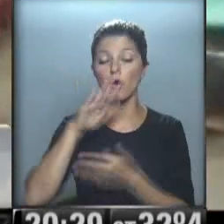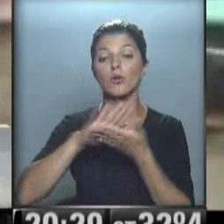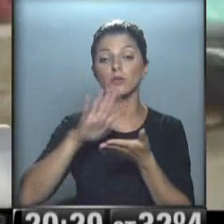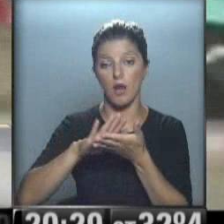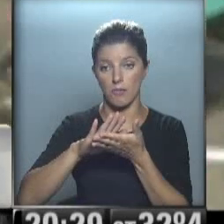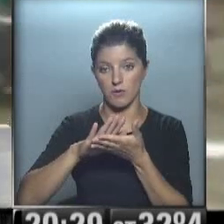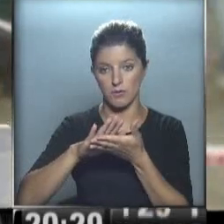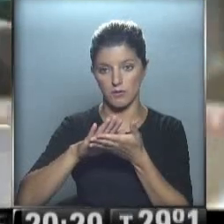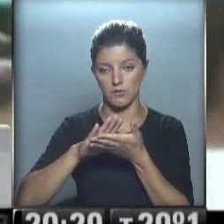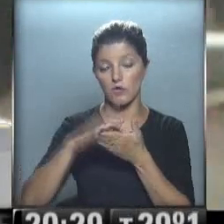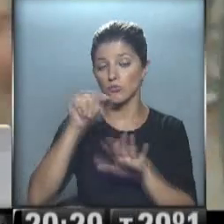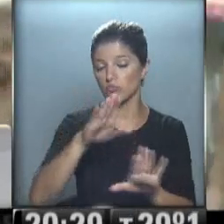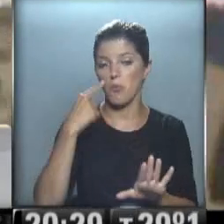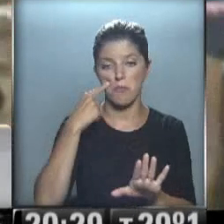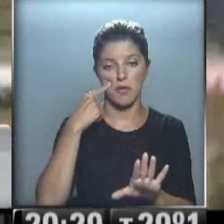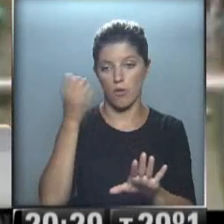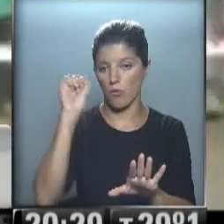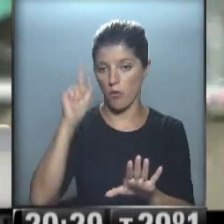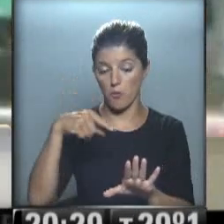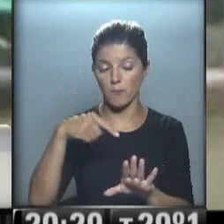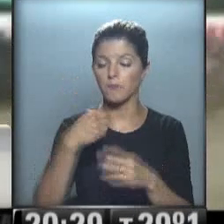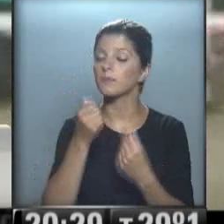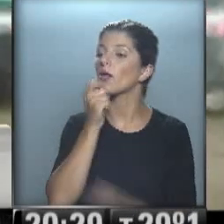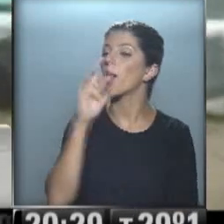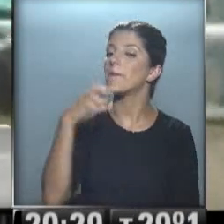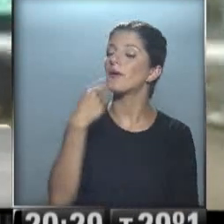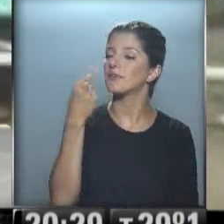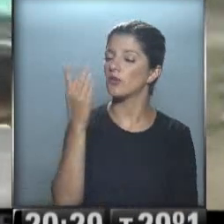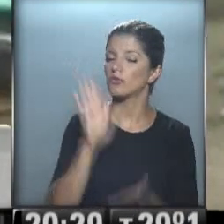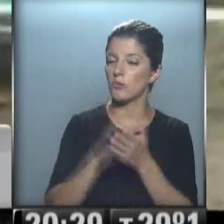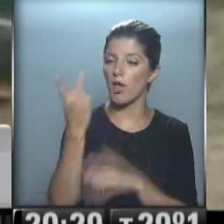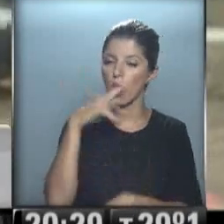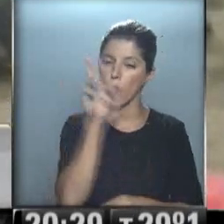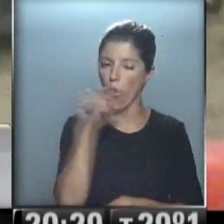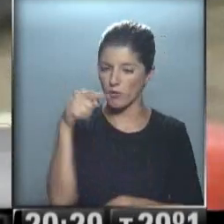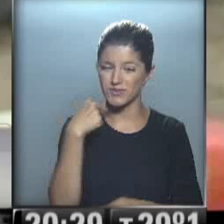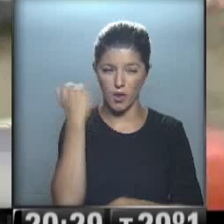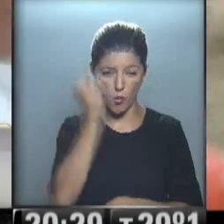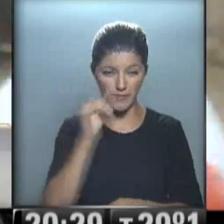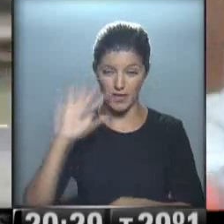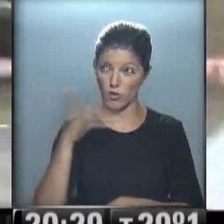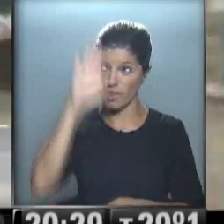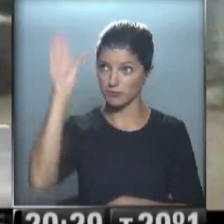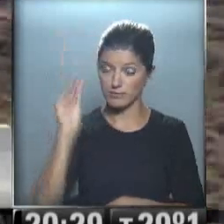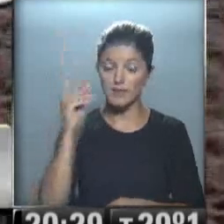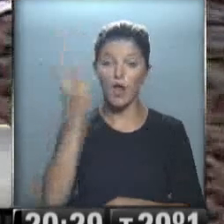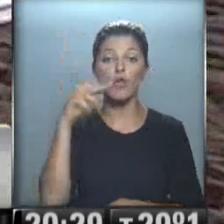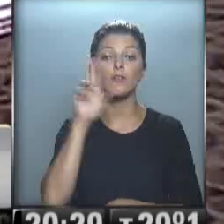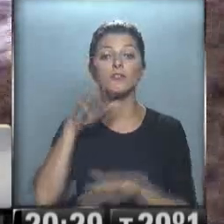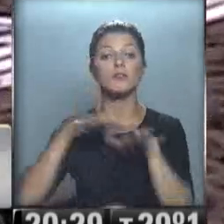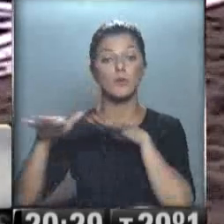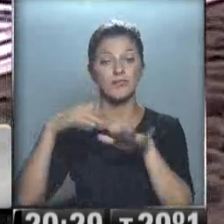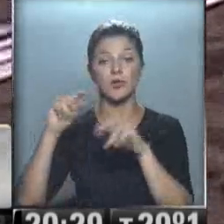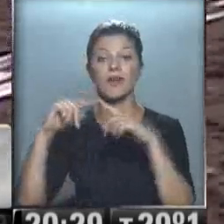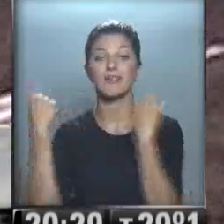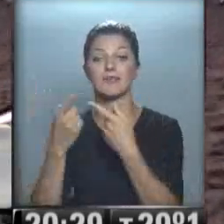su vida normal ministro en el caso de estas dos mujeres como usted nos contaba y le contaba a todo el país que se encuentran en el sector de